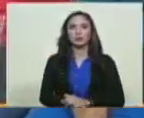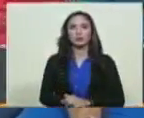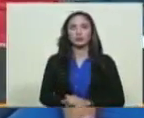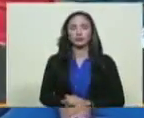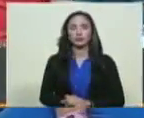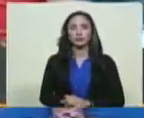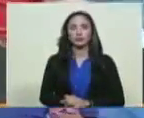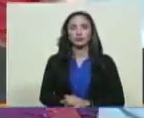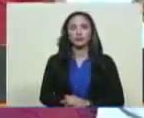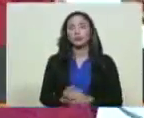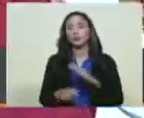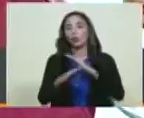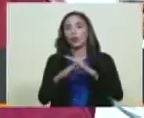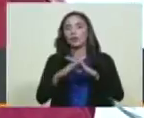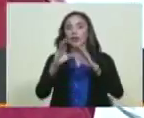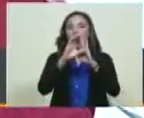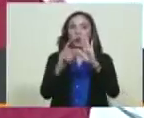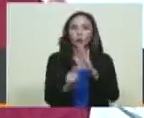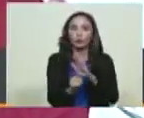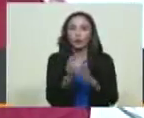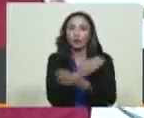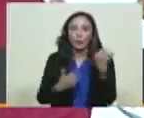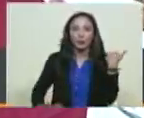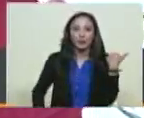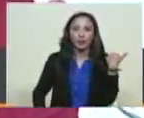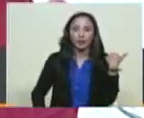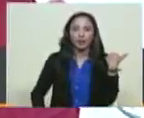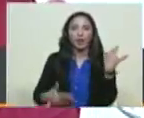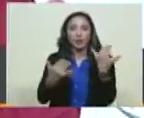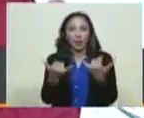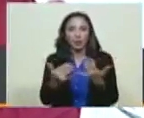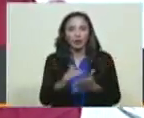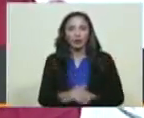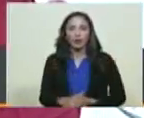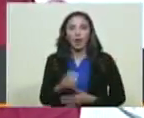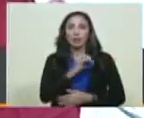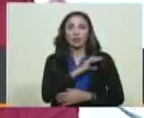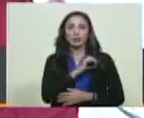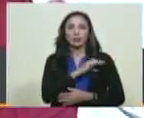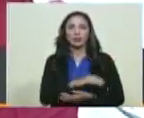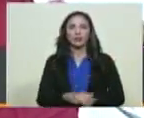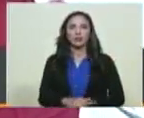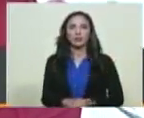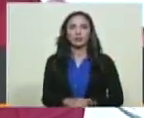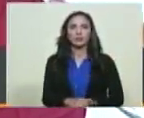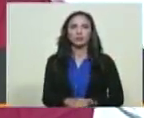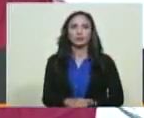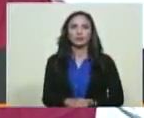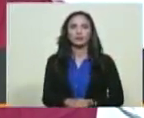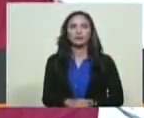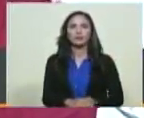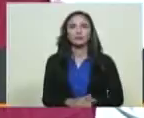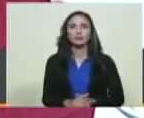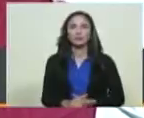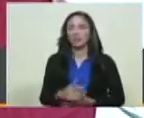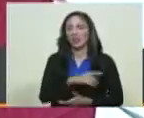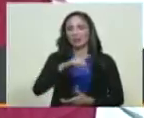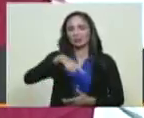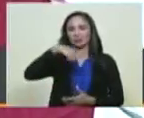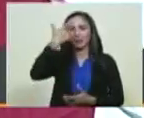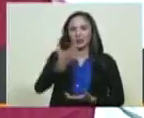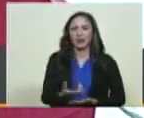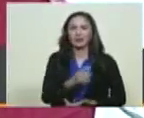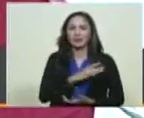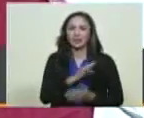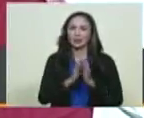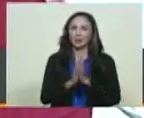la constitución de pinochet en la constitución de nuestra hermana chile es una vergüenza que